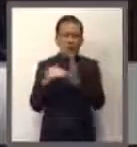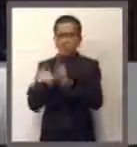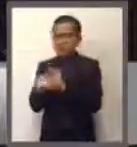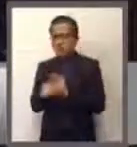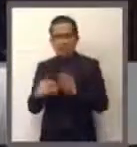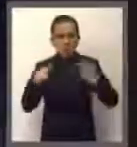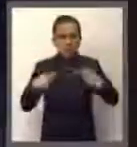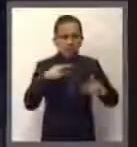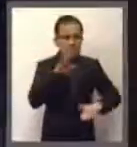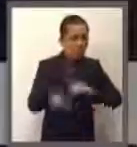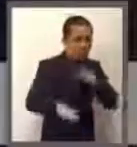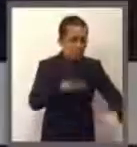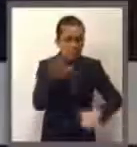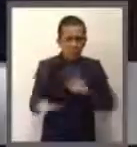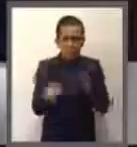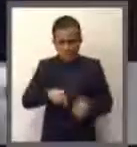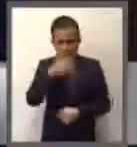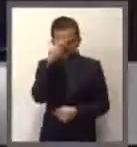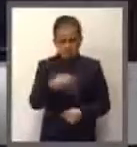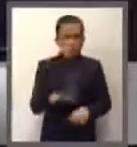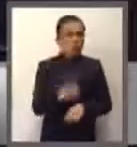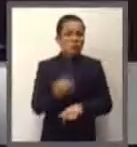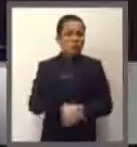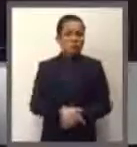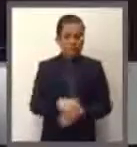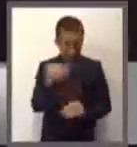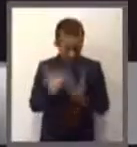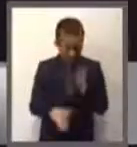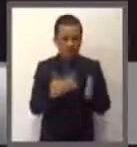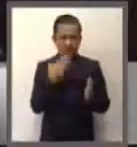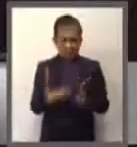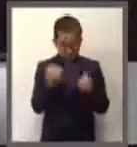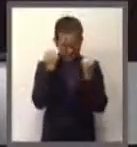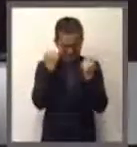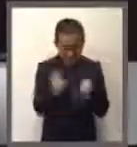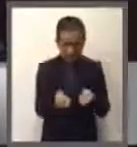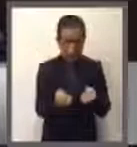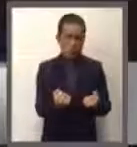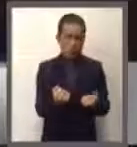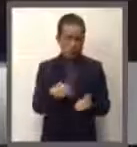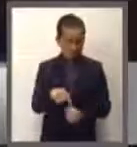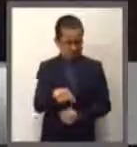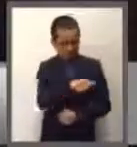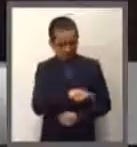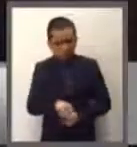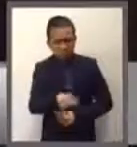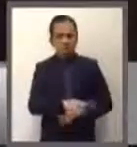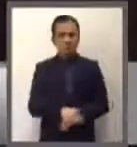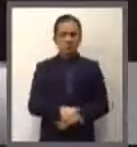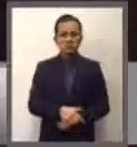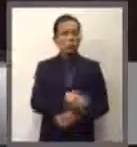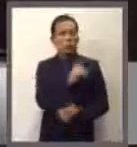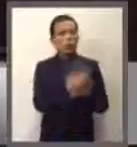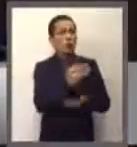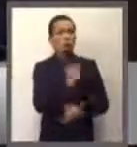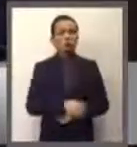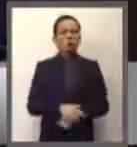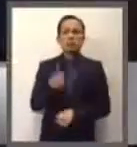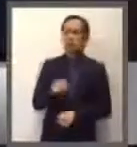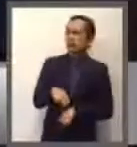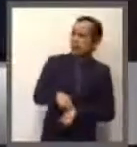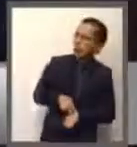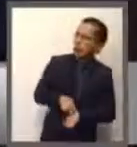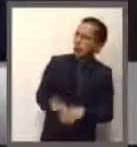no hay una estrategia de seguridad efectiva. Y lo único que quedó es estar de rodillas ante las